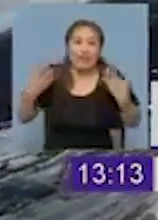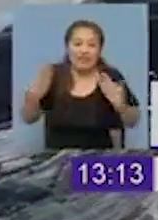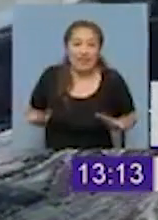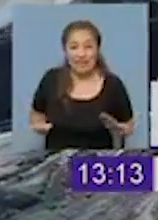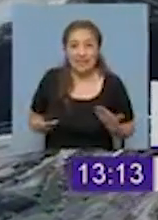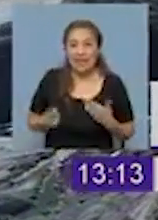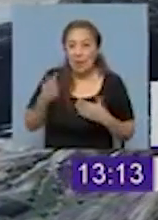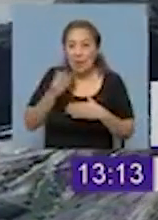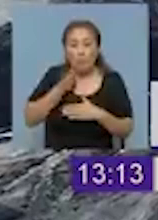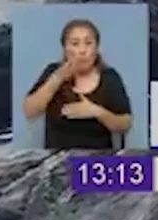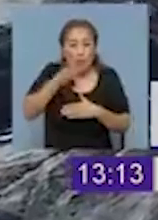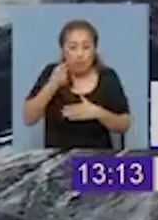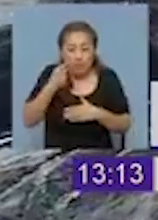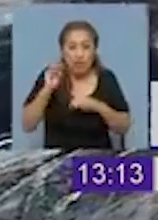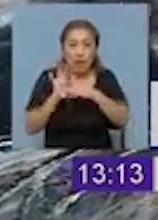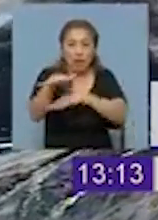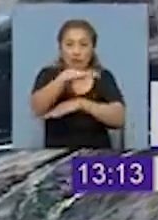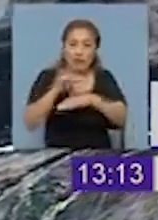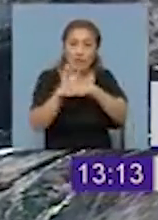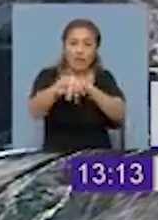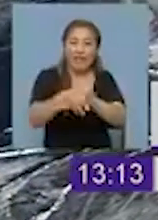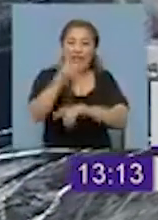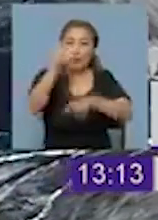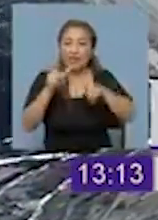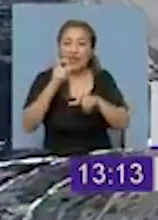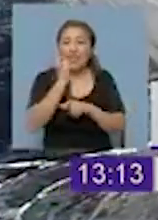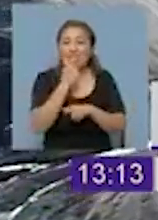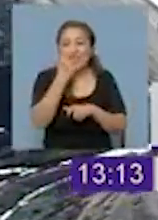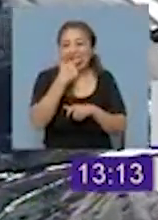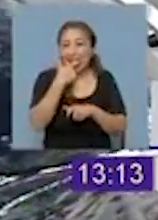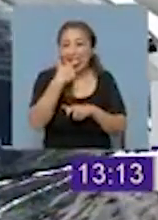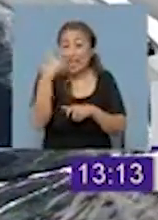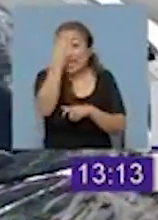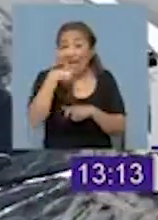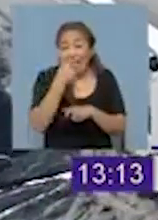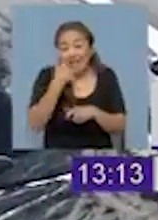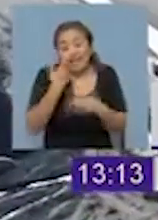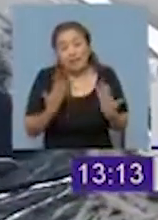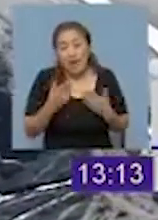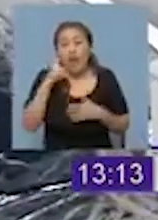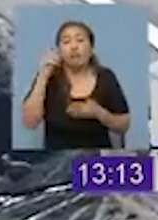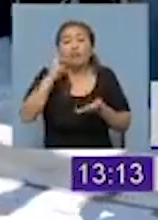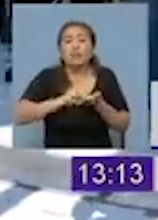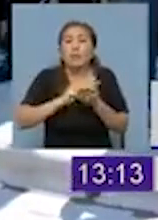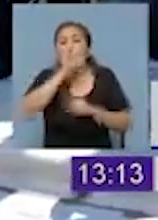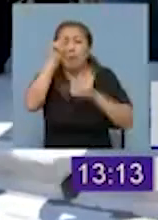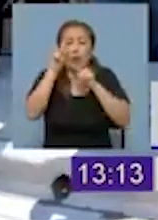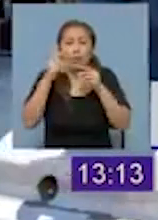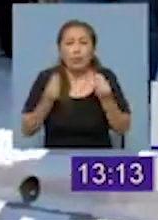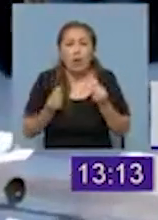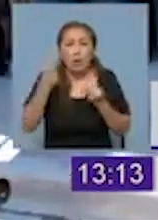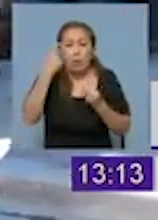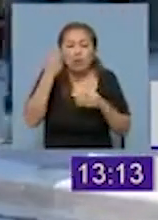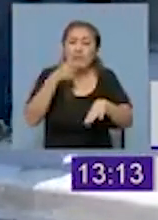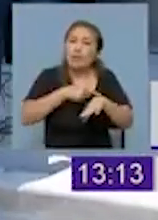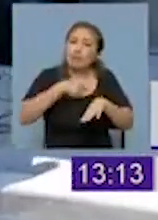cada vez que vamos a volcar y va cambiando el humor de la gente y otra cosa que quería decir mañana porque muchos se preguntan a decir por qué la